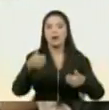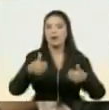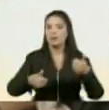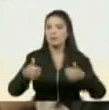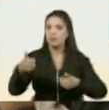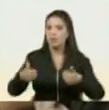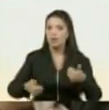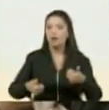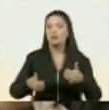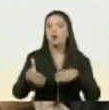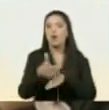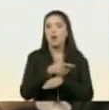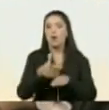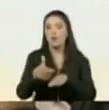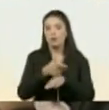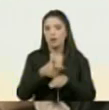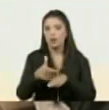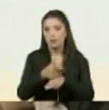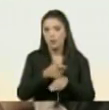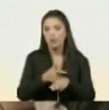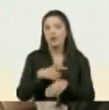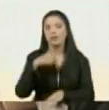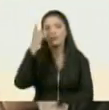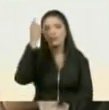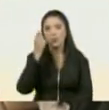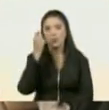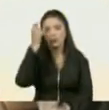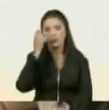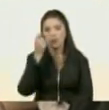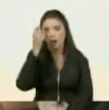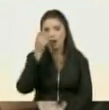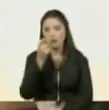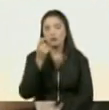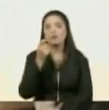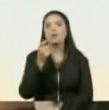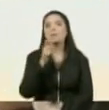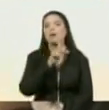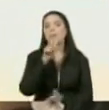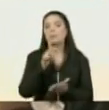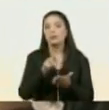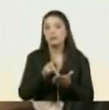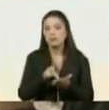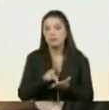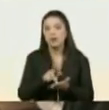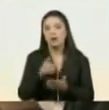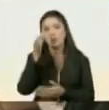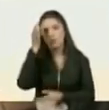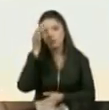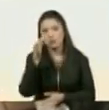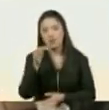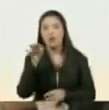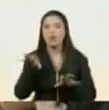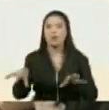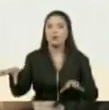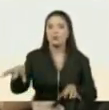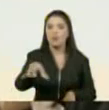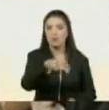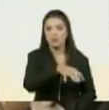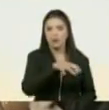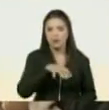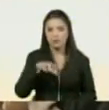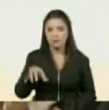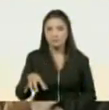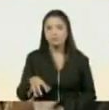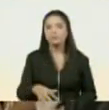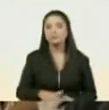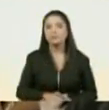a gobernadoras, gobernadores y diputados y diputadas al Consejo Legislativo Regional. Y el